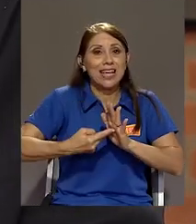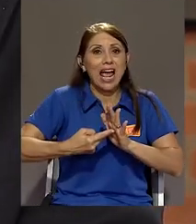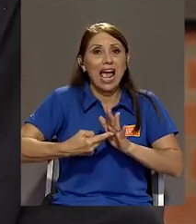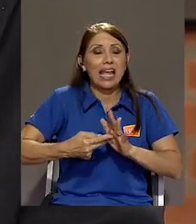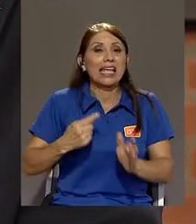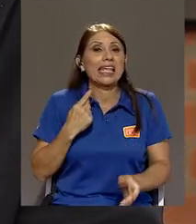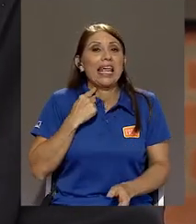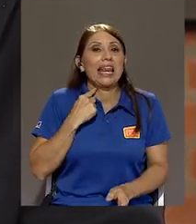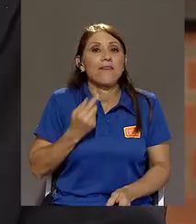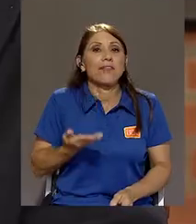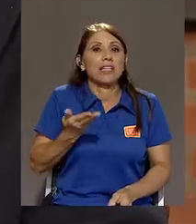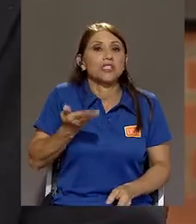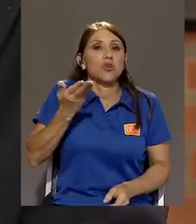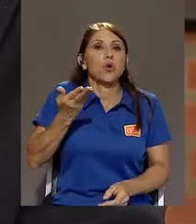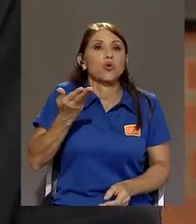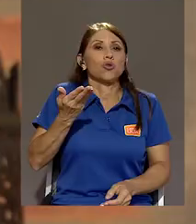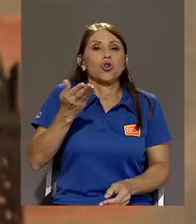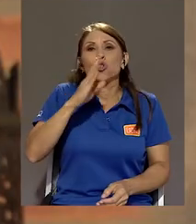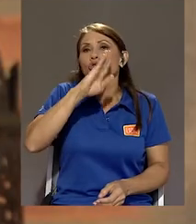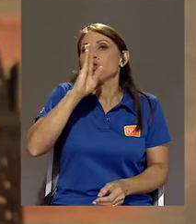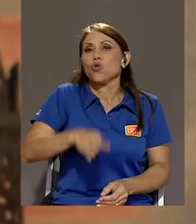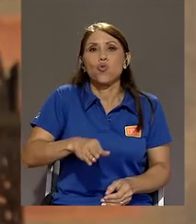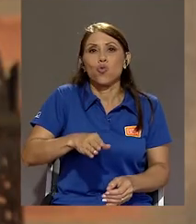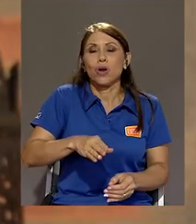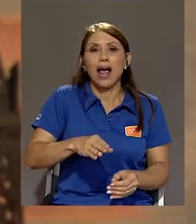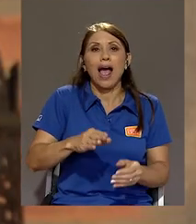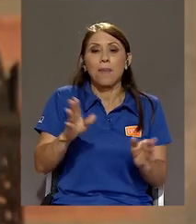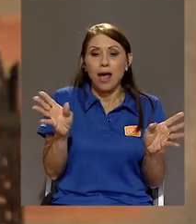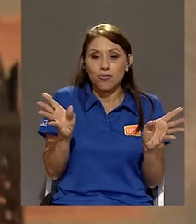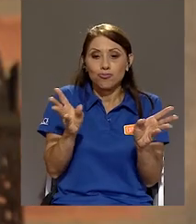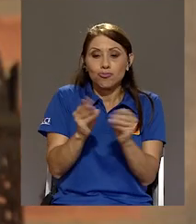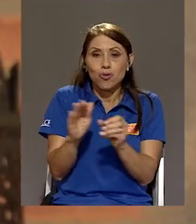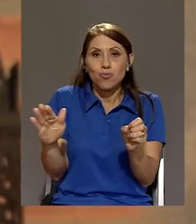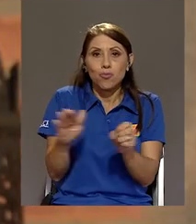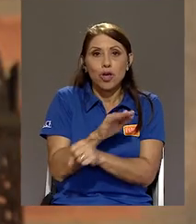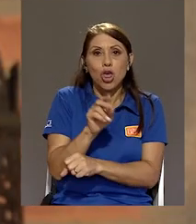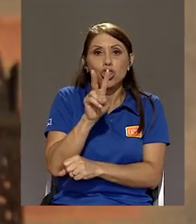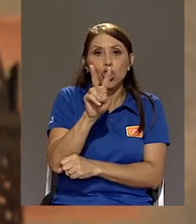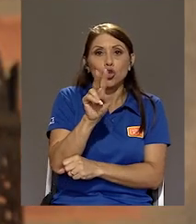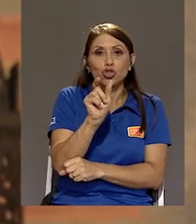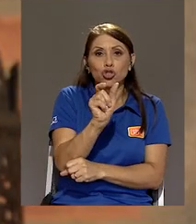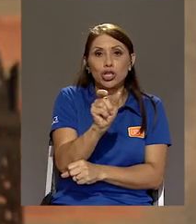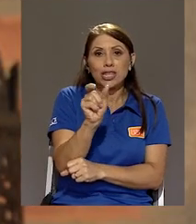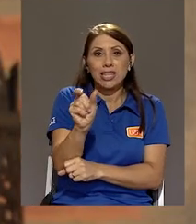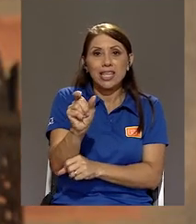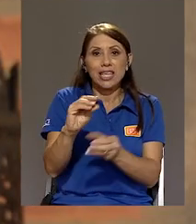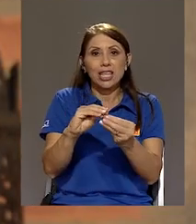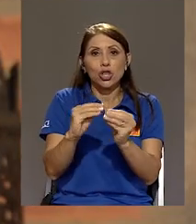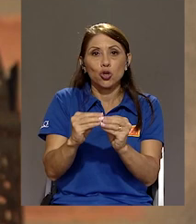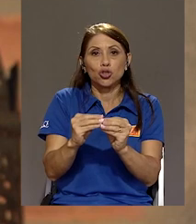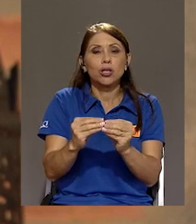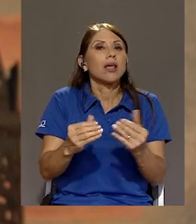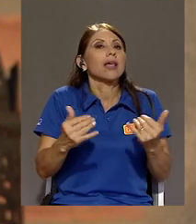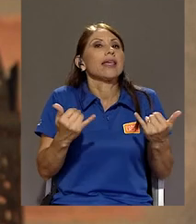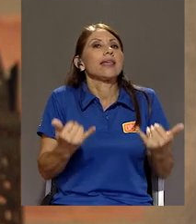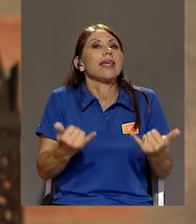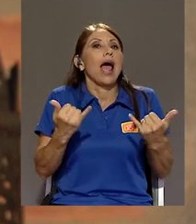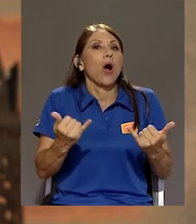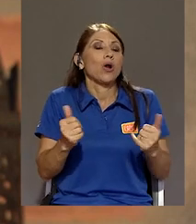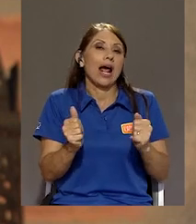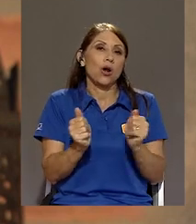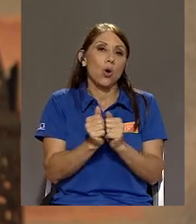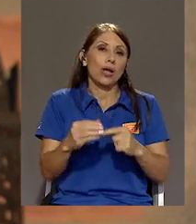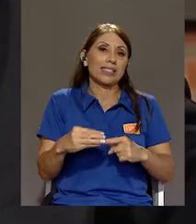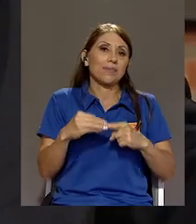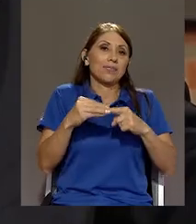inflación nunca iba a alcanzar los dos dígitos, y ahora nos parece absolutamente normal y con excepción de